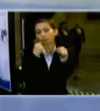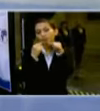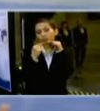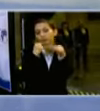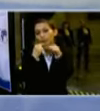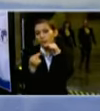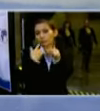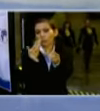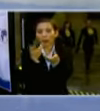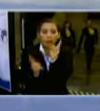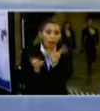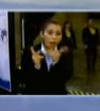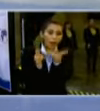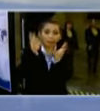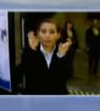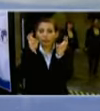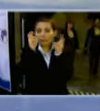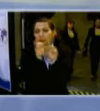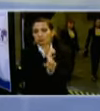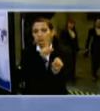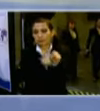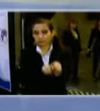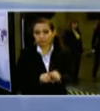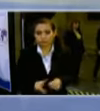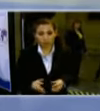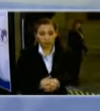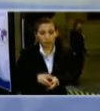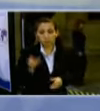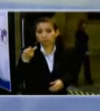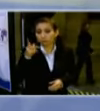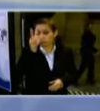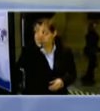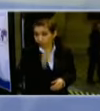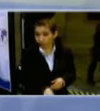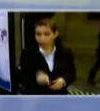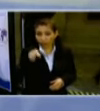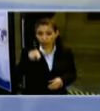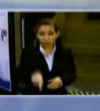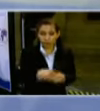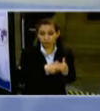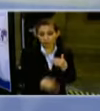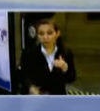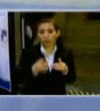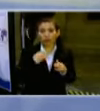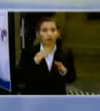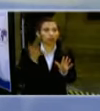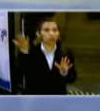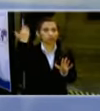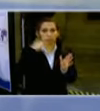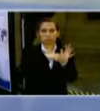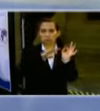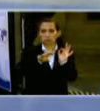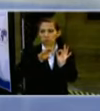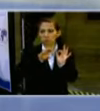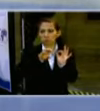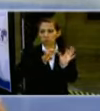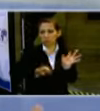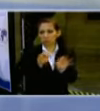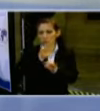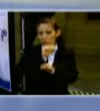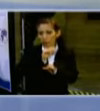atender, conversar sobre temas particulares. Sin embargo, en la década de los 90 ha comenzado a emerger toda